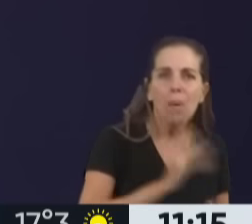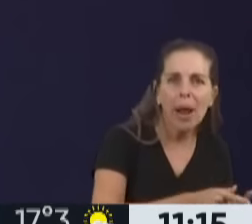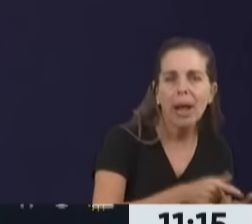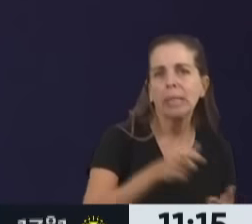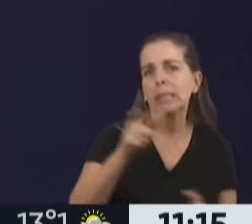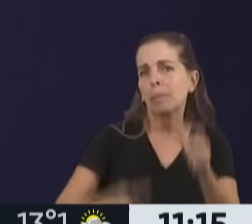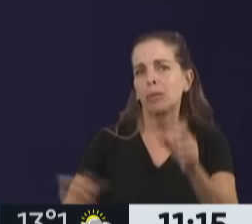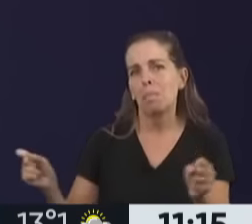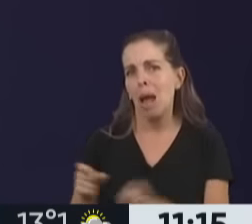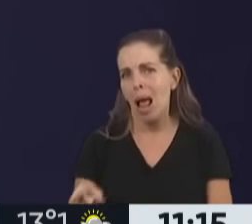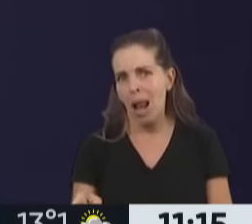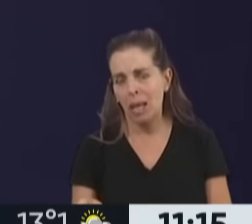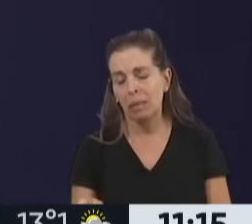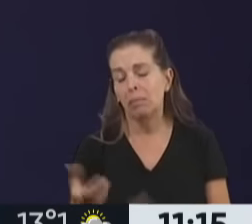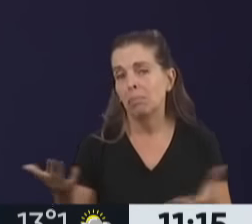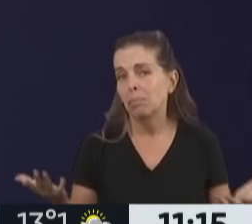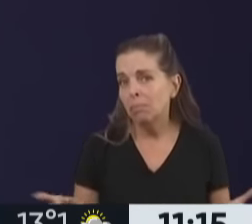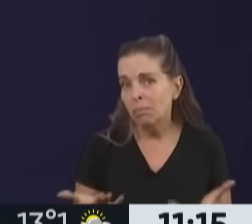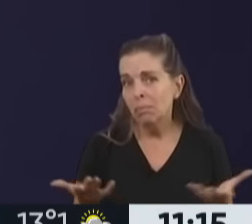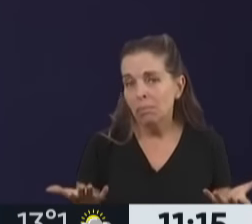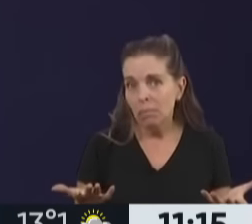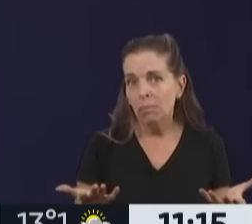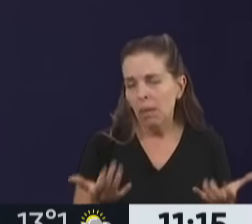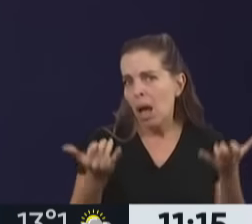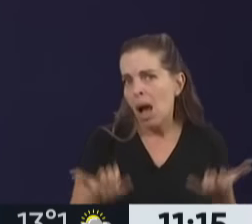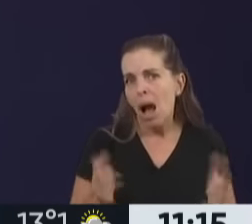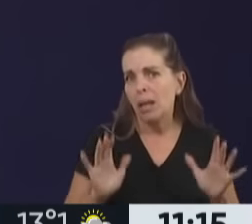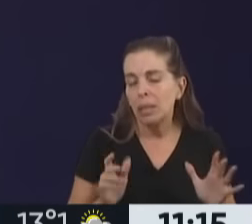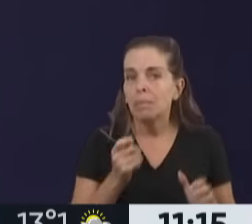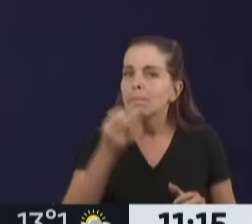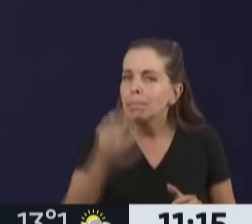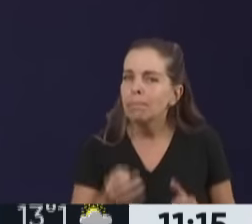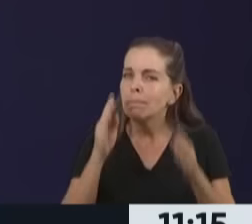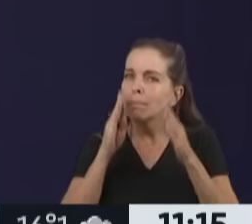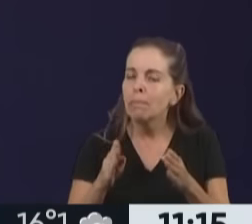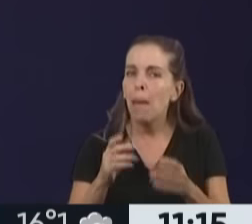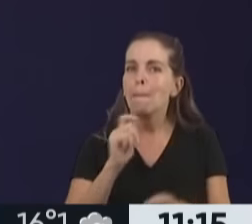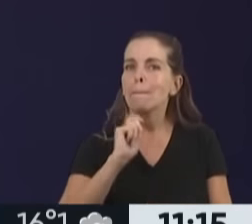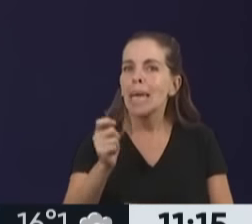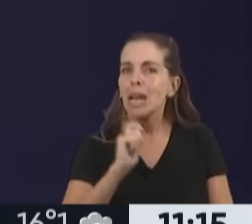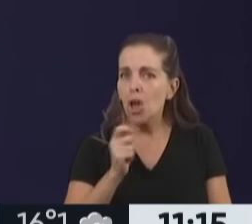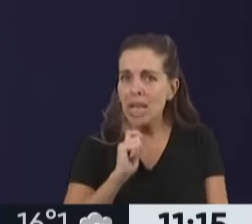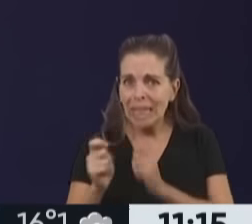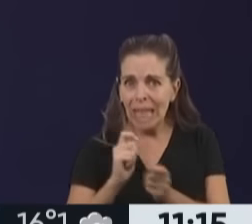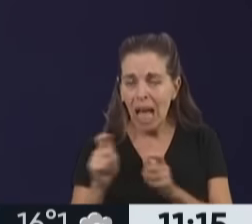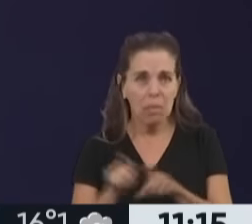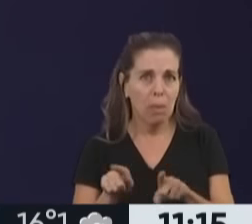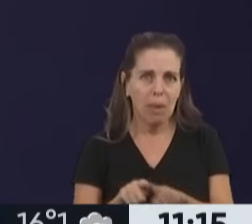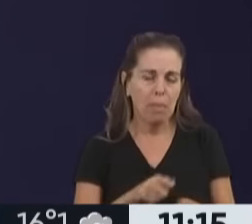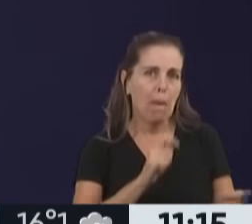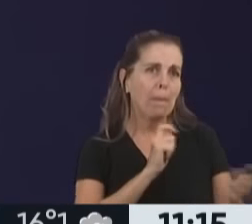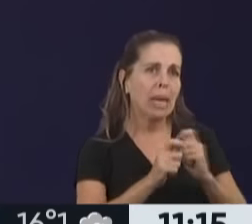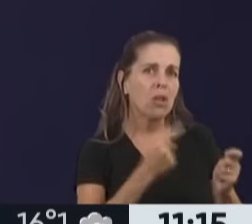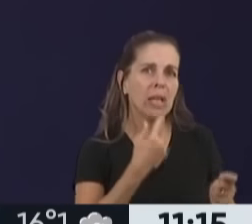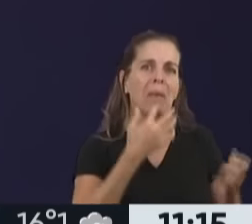tenés gente profesional y gente que no lo es y puntualmente en el periodismo también tenene gente que dice la verdad y gente que